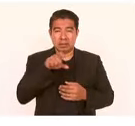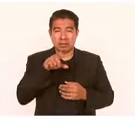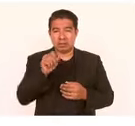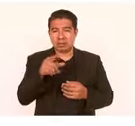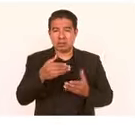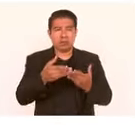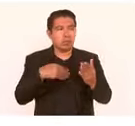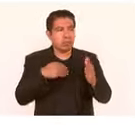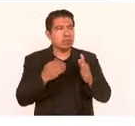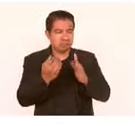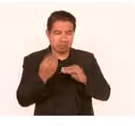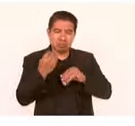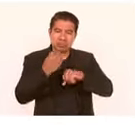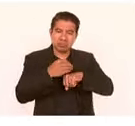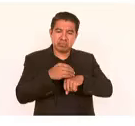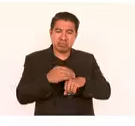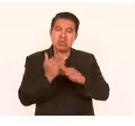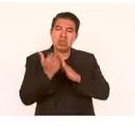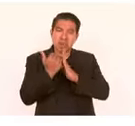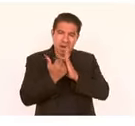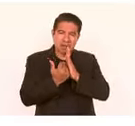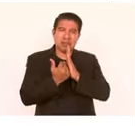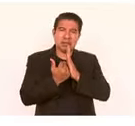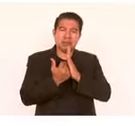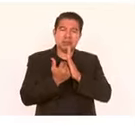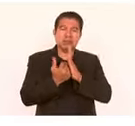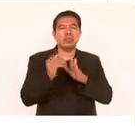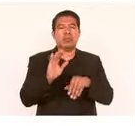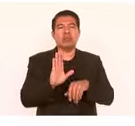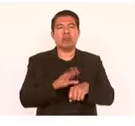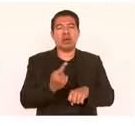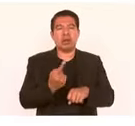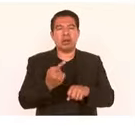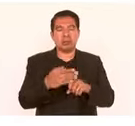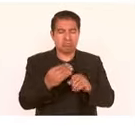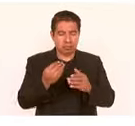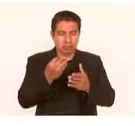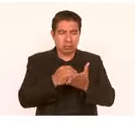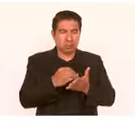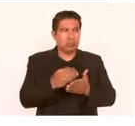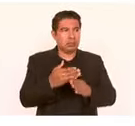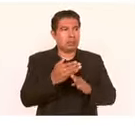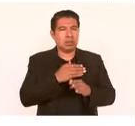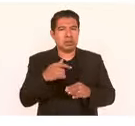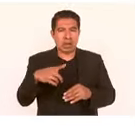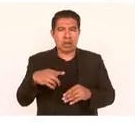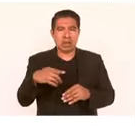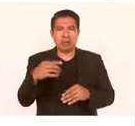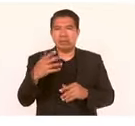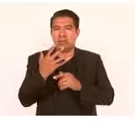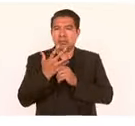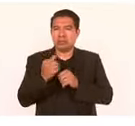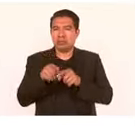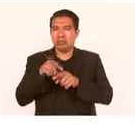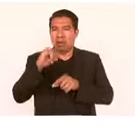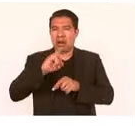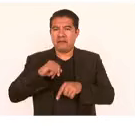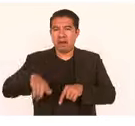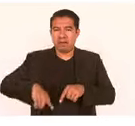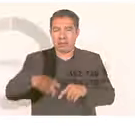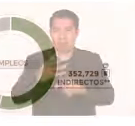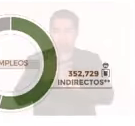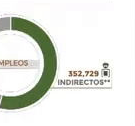de acciones e inversión relativamente baja, debido a que, como aquí ya explicó la jefa de gobierno, el gobierno de la